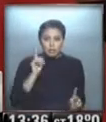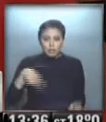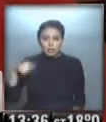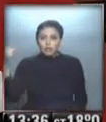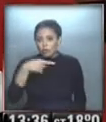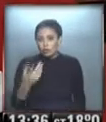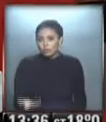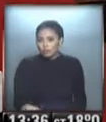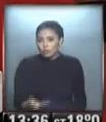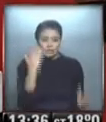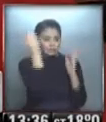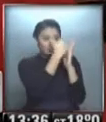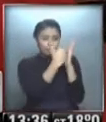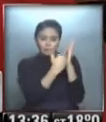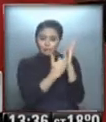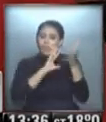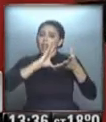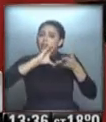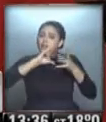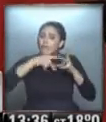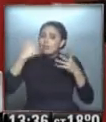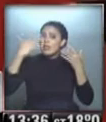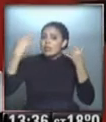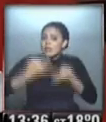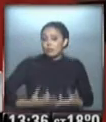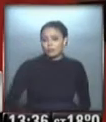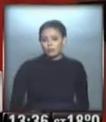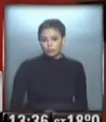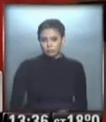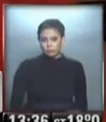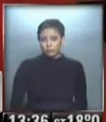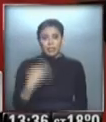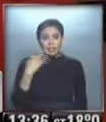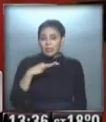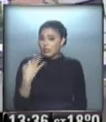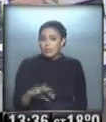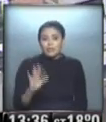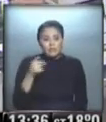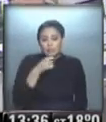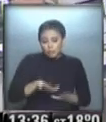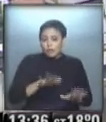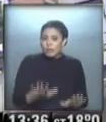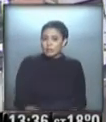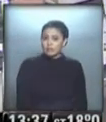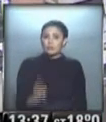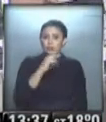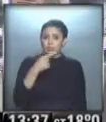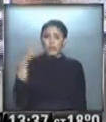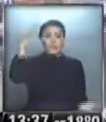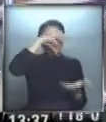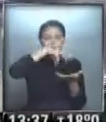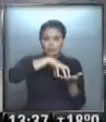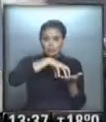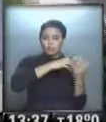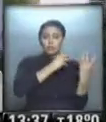a lo que es el protocolo y los mecanismos de funcionamiento que tienen que existir en estos casos la defensoría general